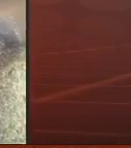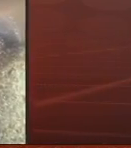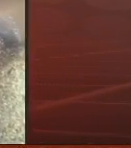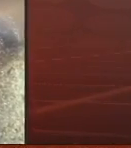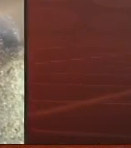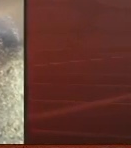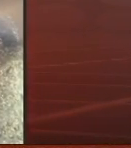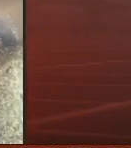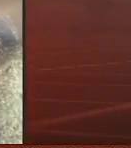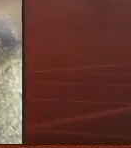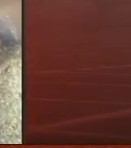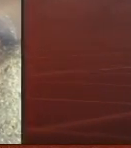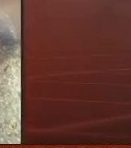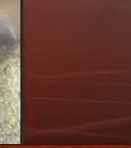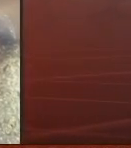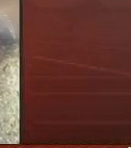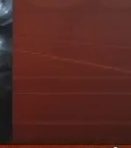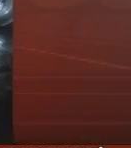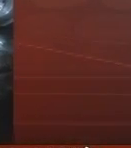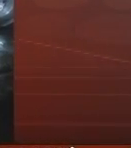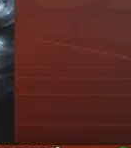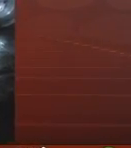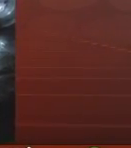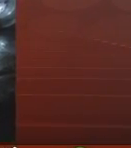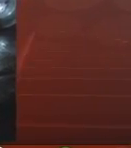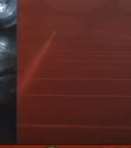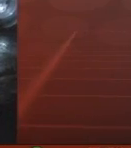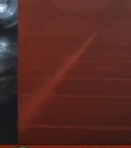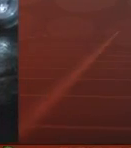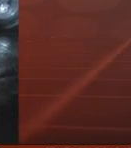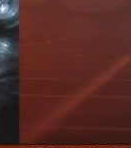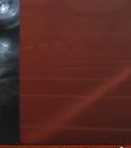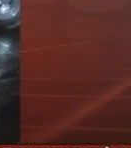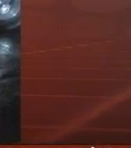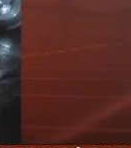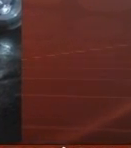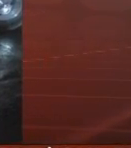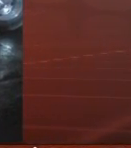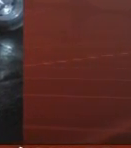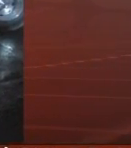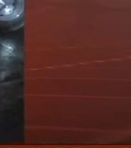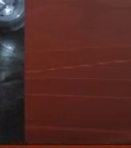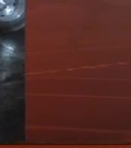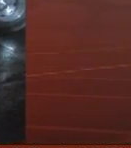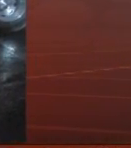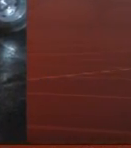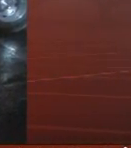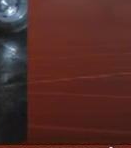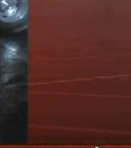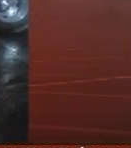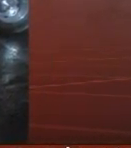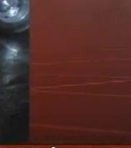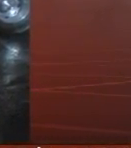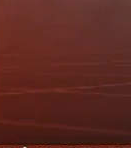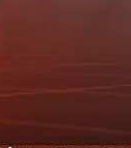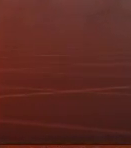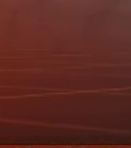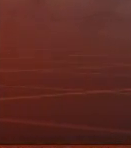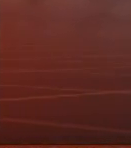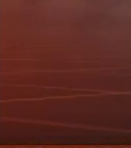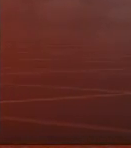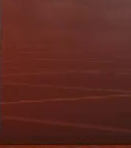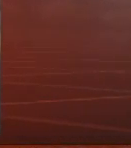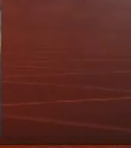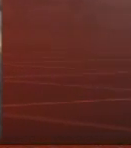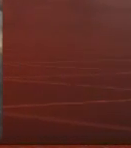laboran en el lugar para retirar el material y limpiar el asfalto por aceite y anticongelante.